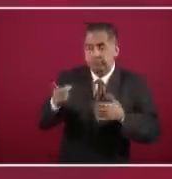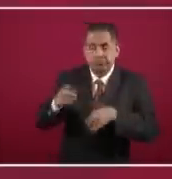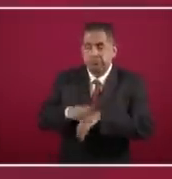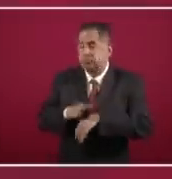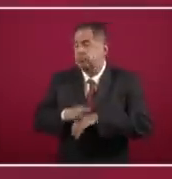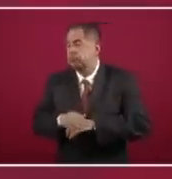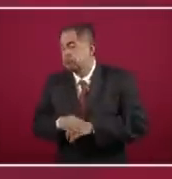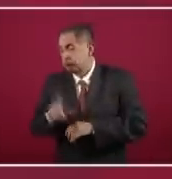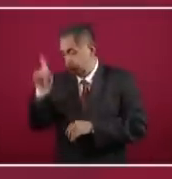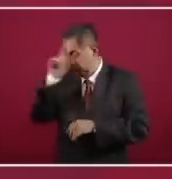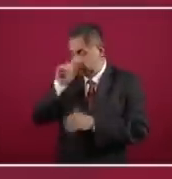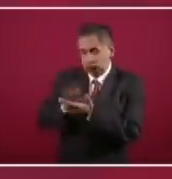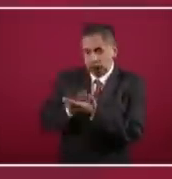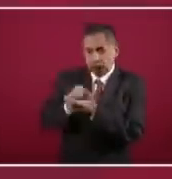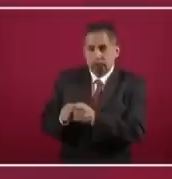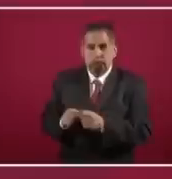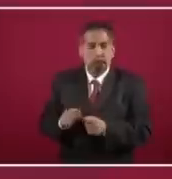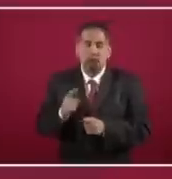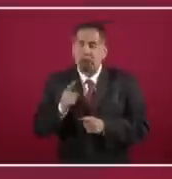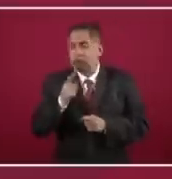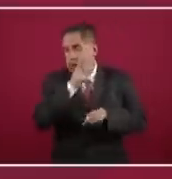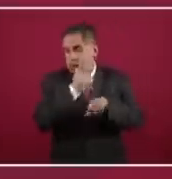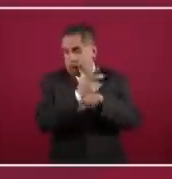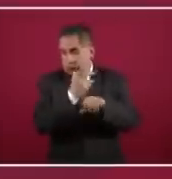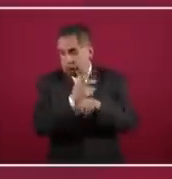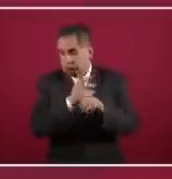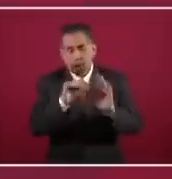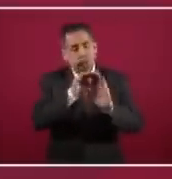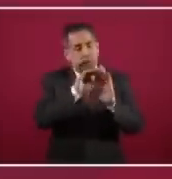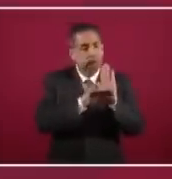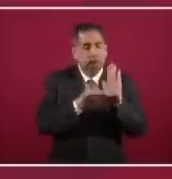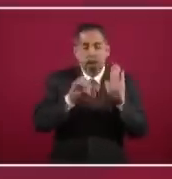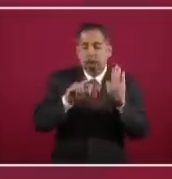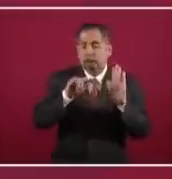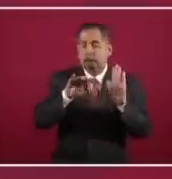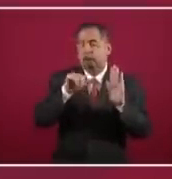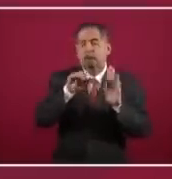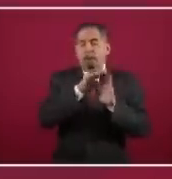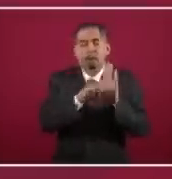solo tenía en su código de ética